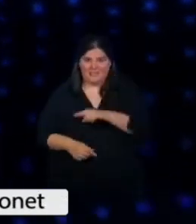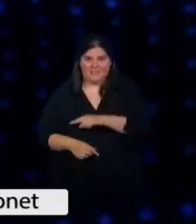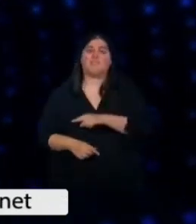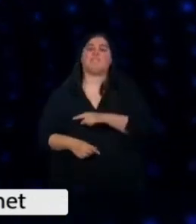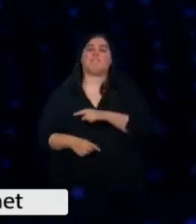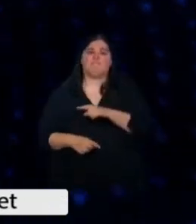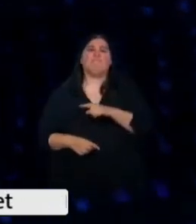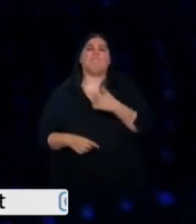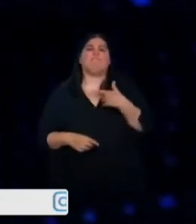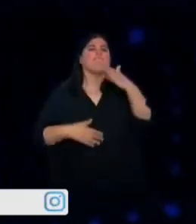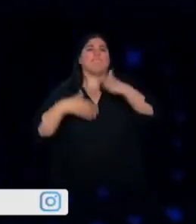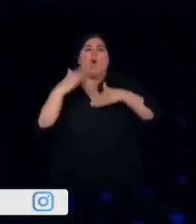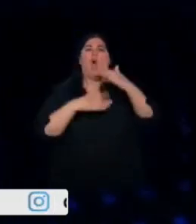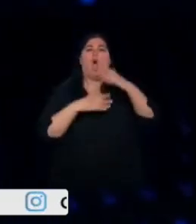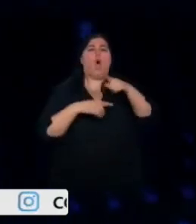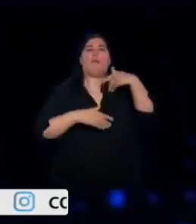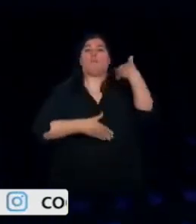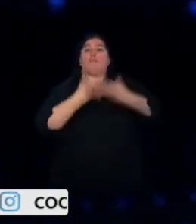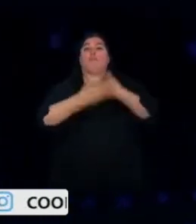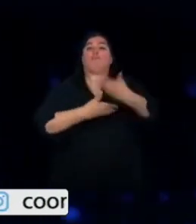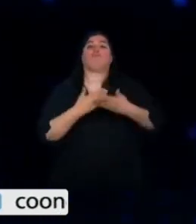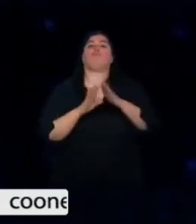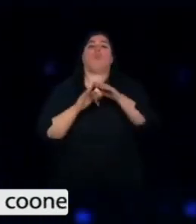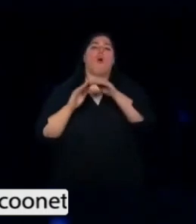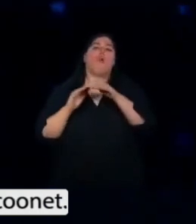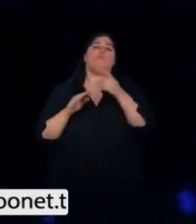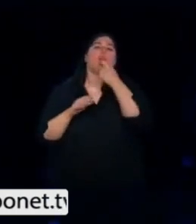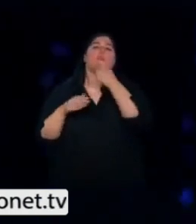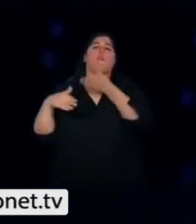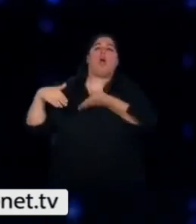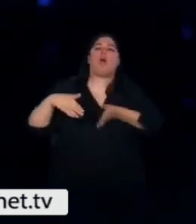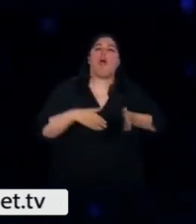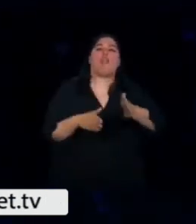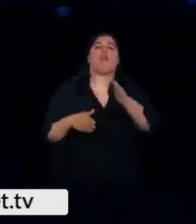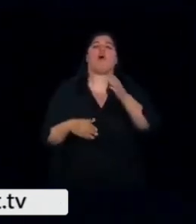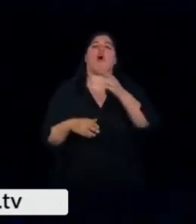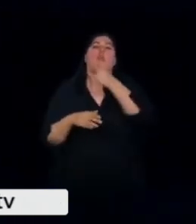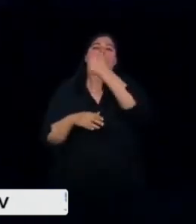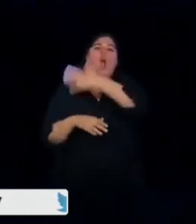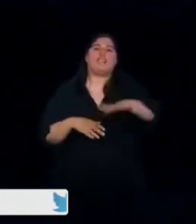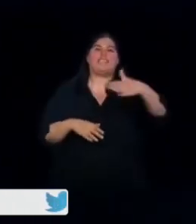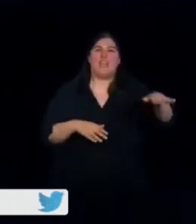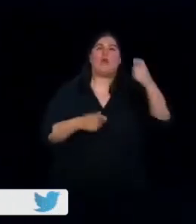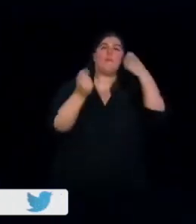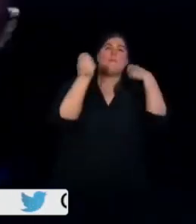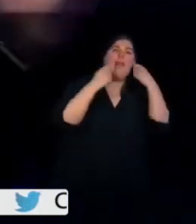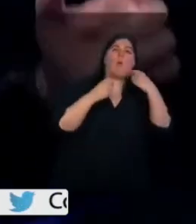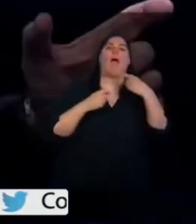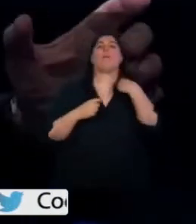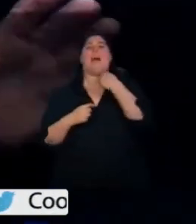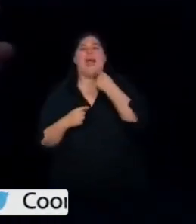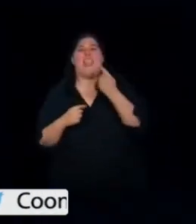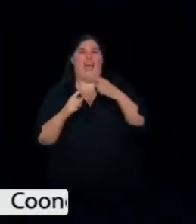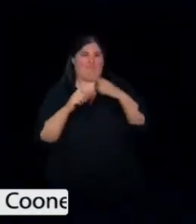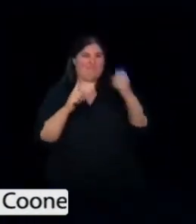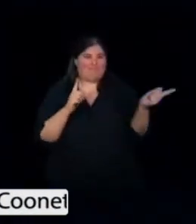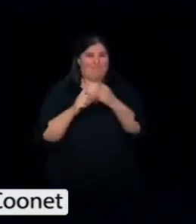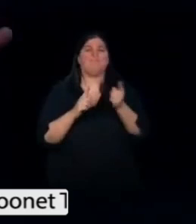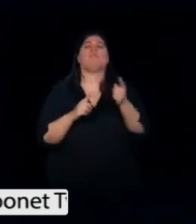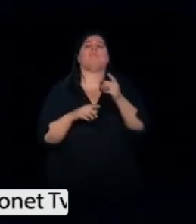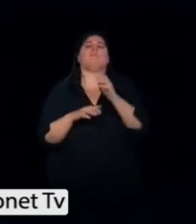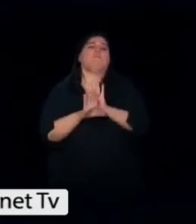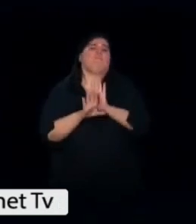para Córdoba lo que sí hay que decir que el discurso duro de de esqui areti se mantiene como un discurso de alguno